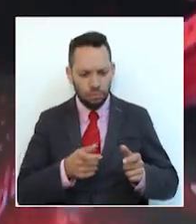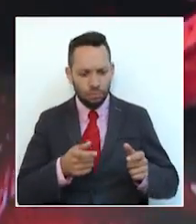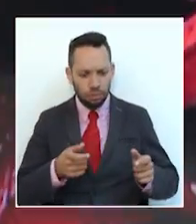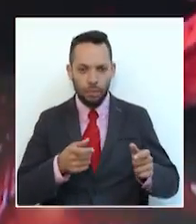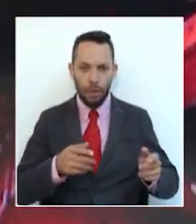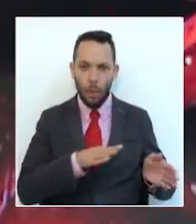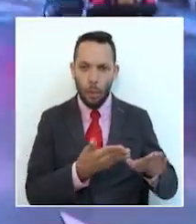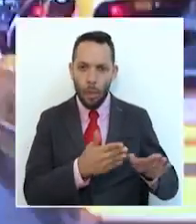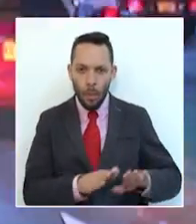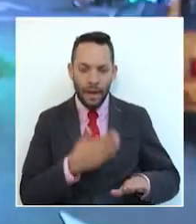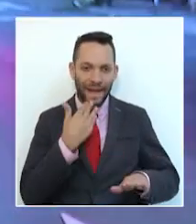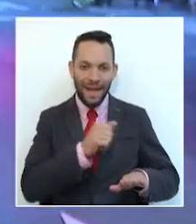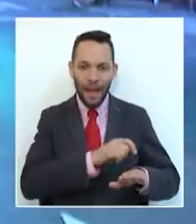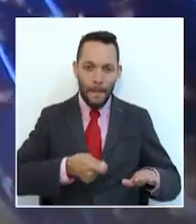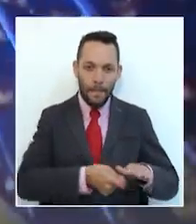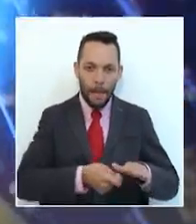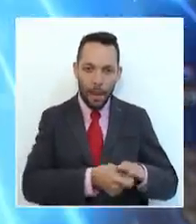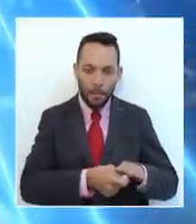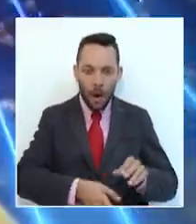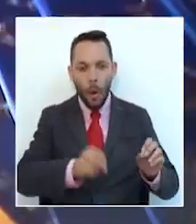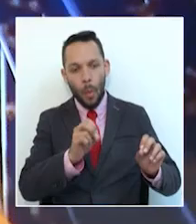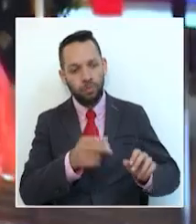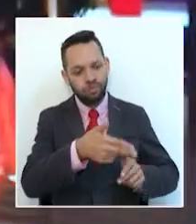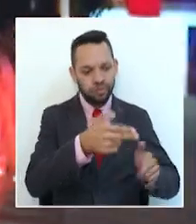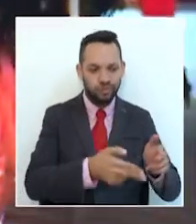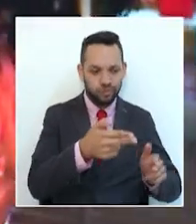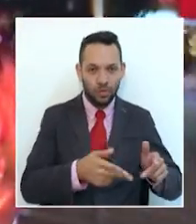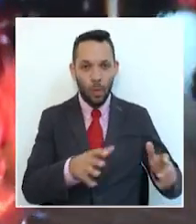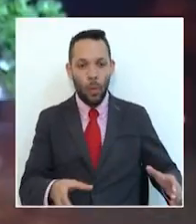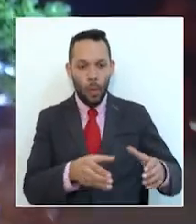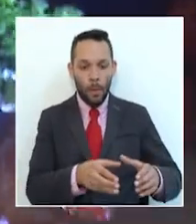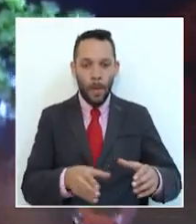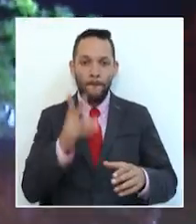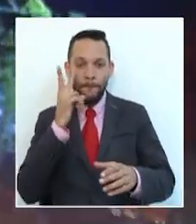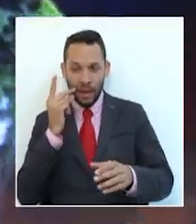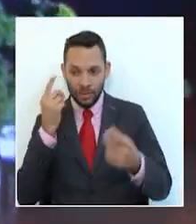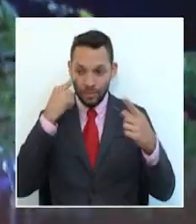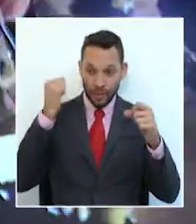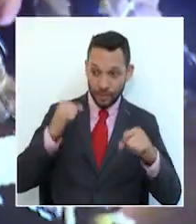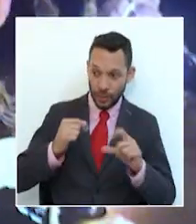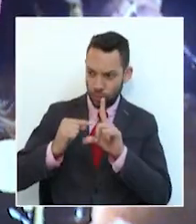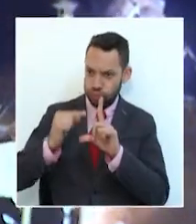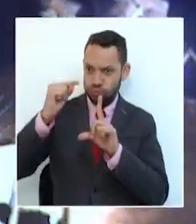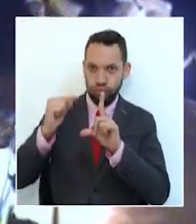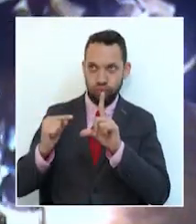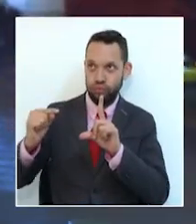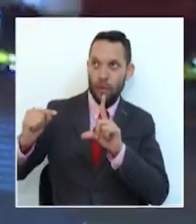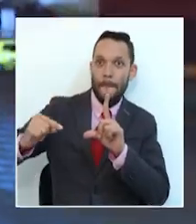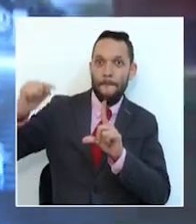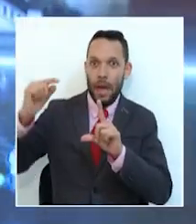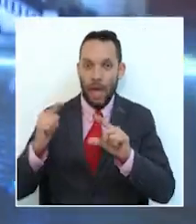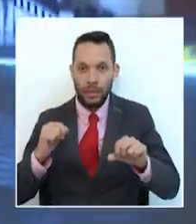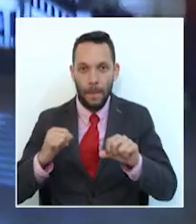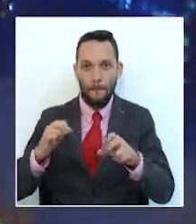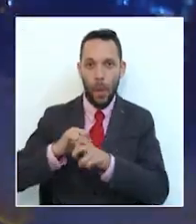en los canales de denuncia son algunas de las principales preocupaciones de los colectivos de mujeres en Pereira, en el día de la conmemoración de la no violencia contra